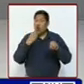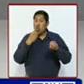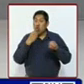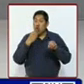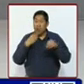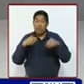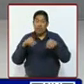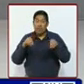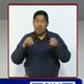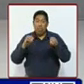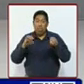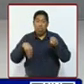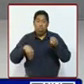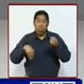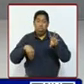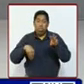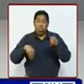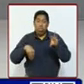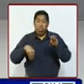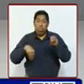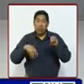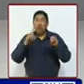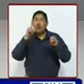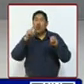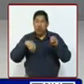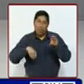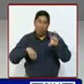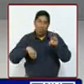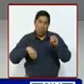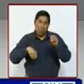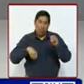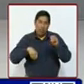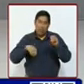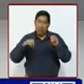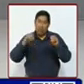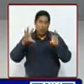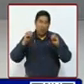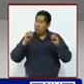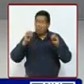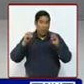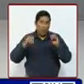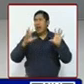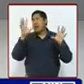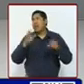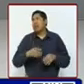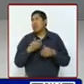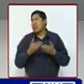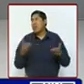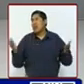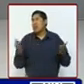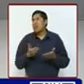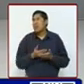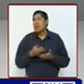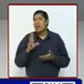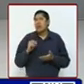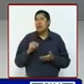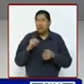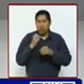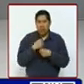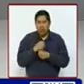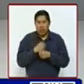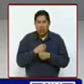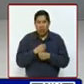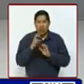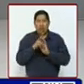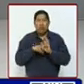atrás está mal. Solo una está encendida. Entonces, hay una serie de impericias y de cosas que no hay que hacer.